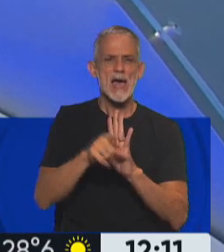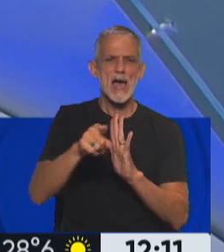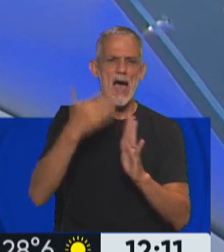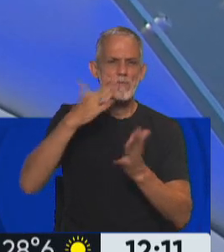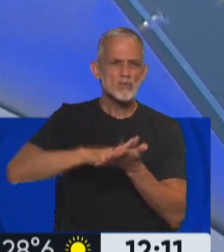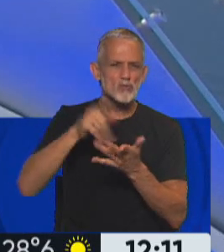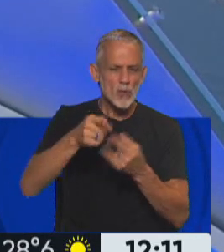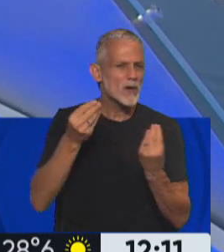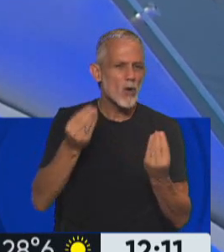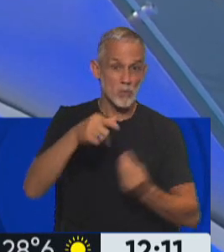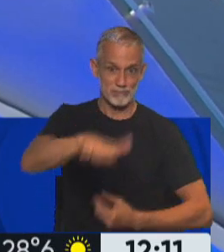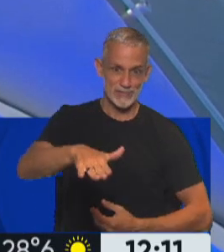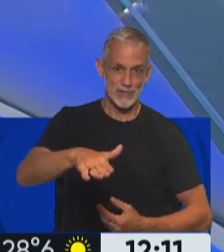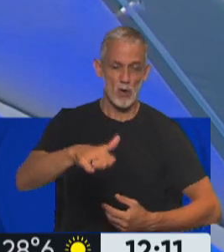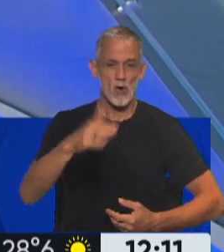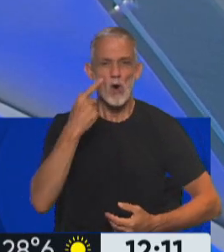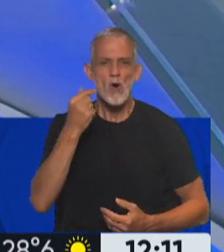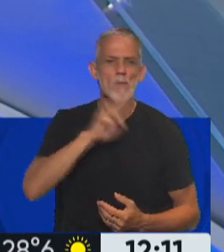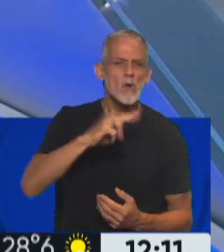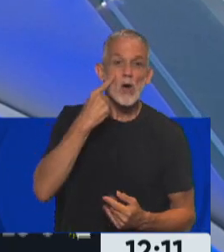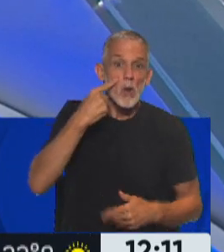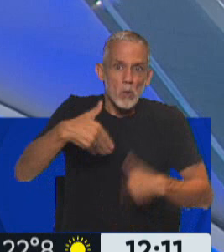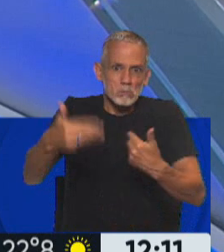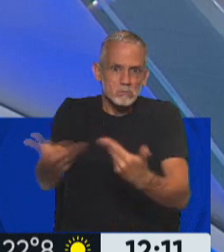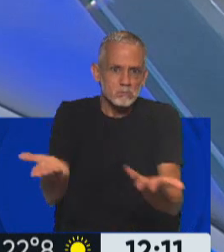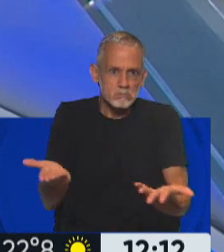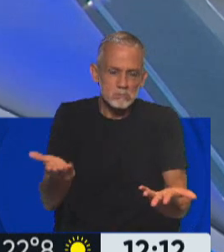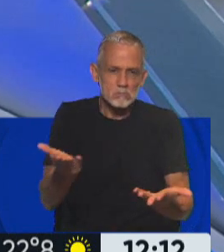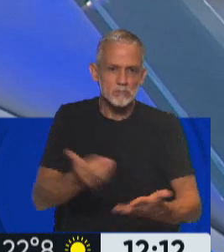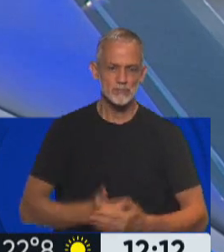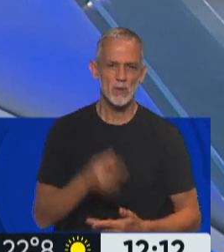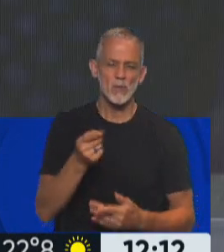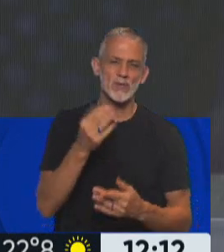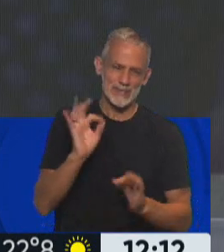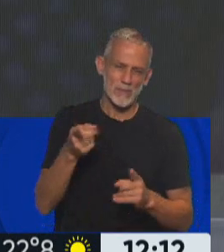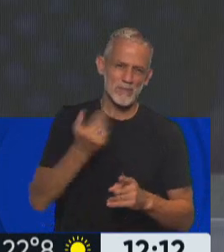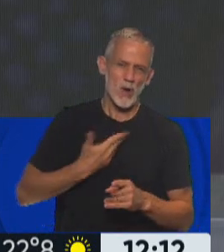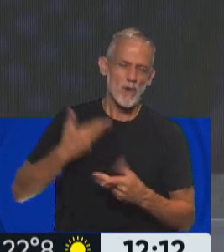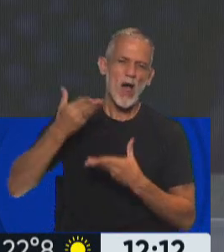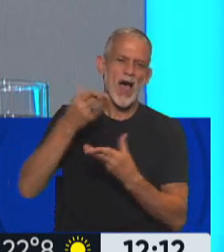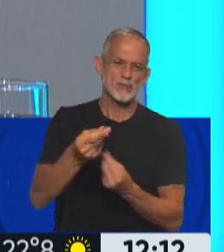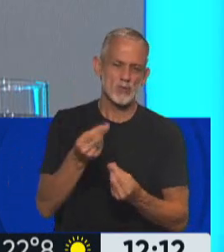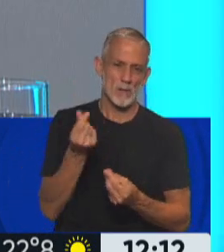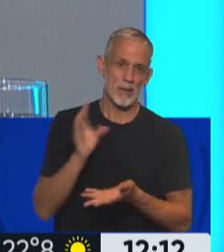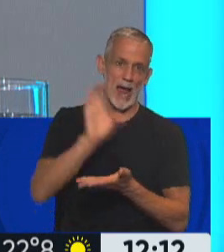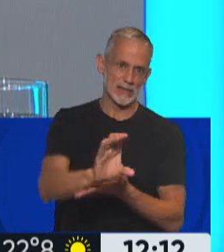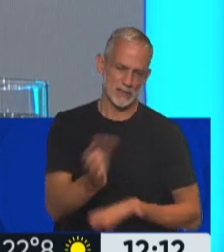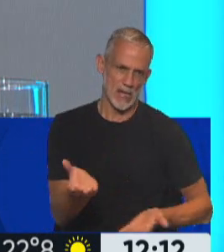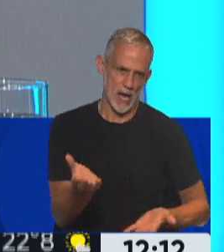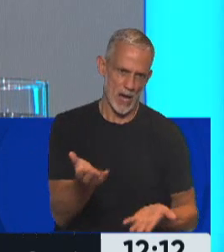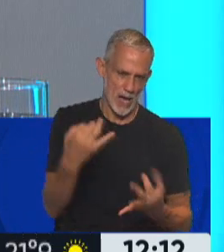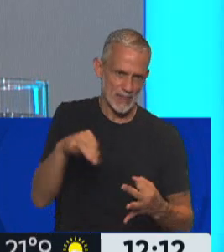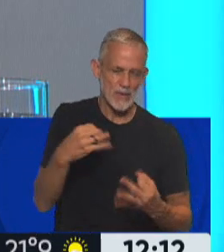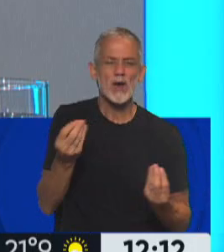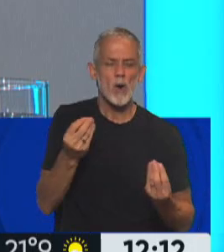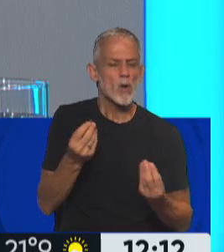justamente cómo ese chico o esa chica va a seguir viviendo, ¿no? Estamos hablando, entre otras cosas, de una ayuda económica. Te digo... Es una ayuda económica específicamente. Te digo